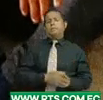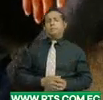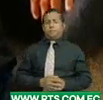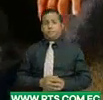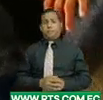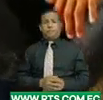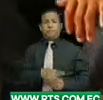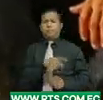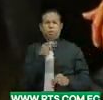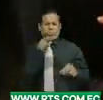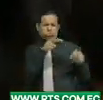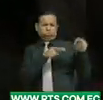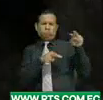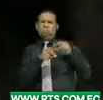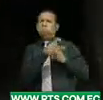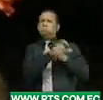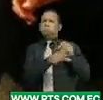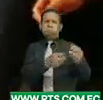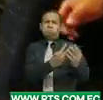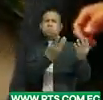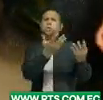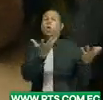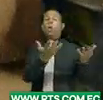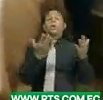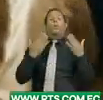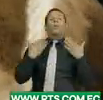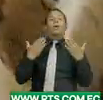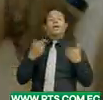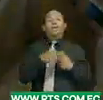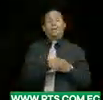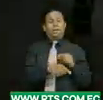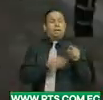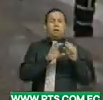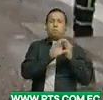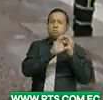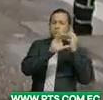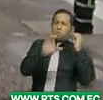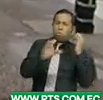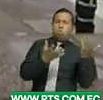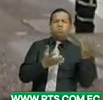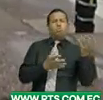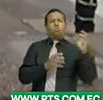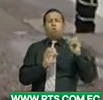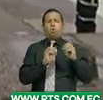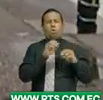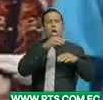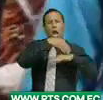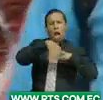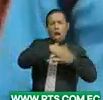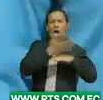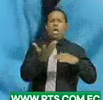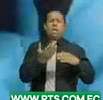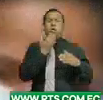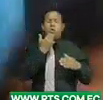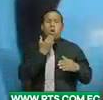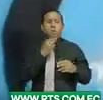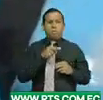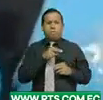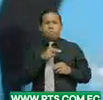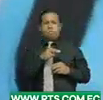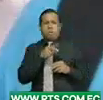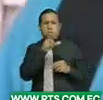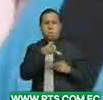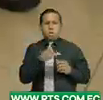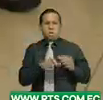Estos sujetos operaban en distintos puntos de Guayaquil, en medios de transporte público para dedicarse al robo bajo la modalidad de arranchadores